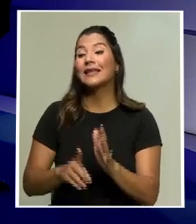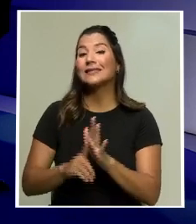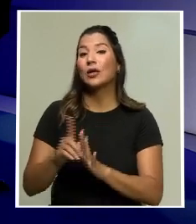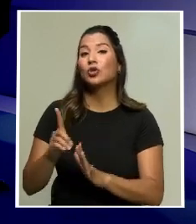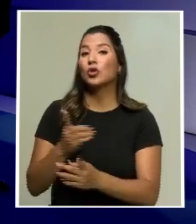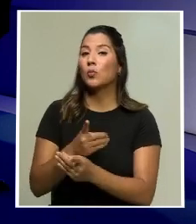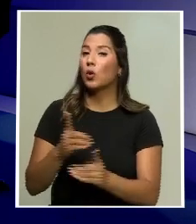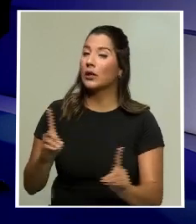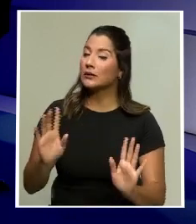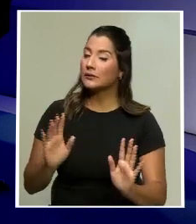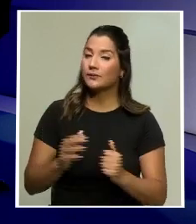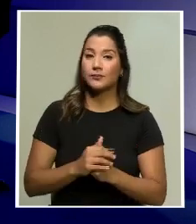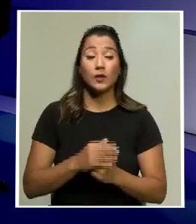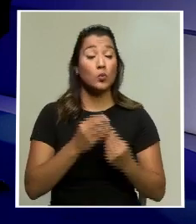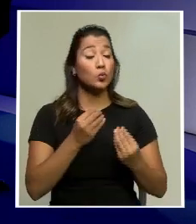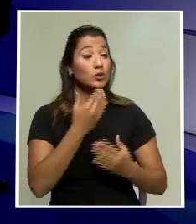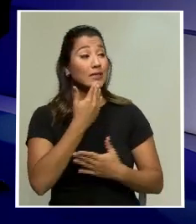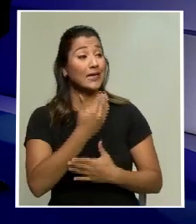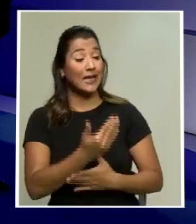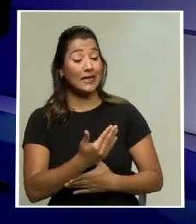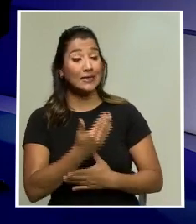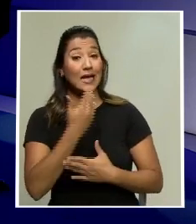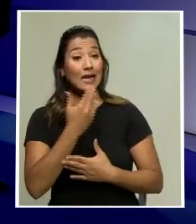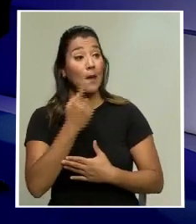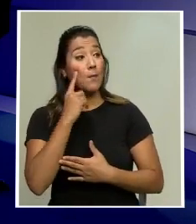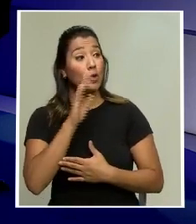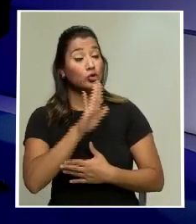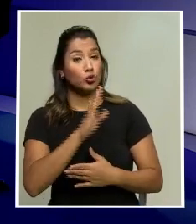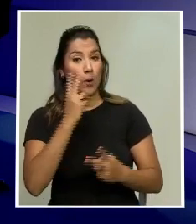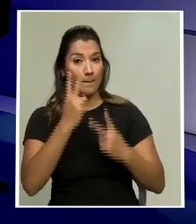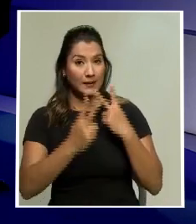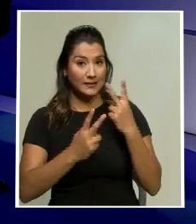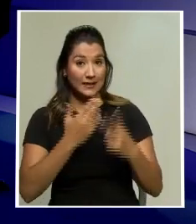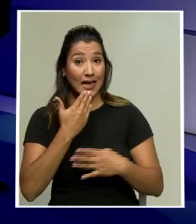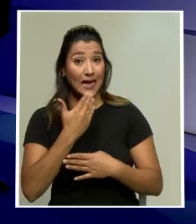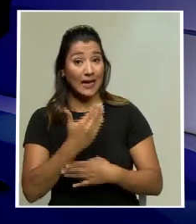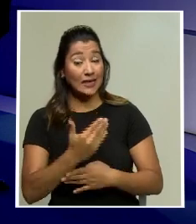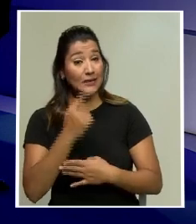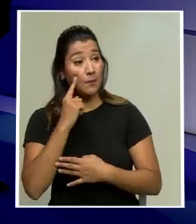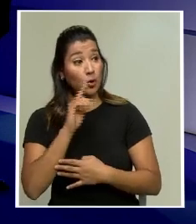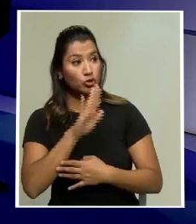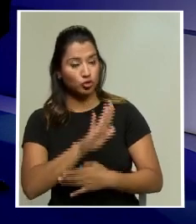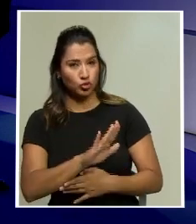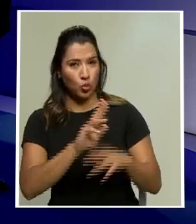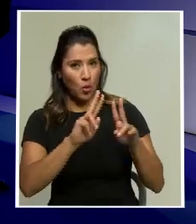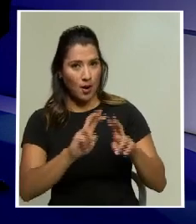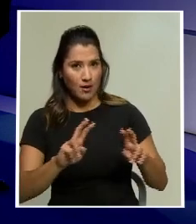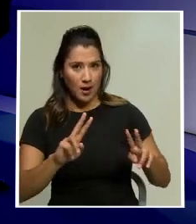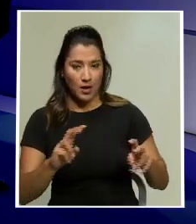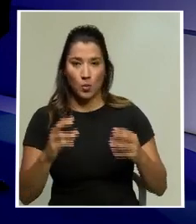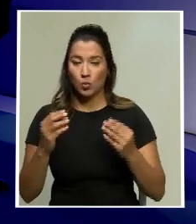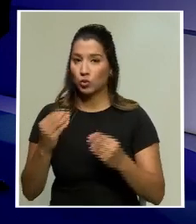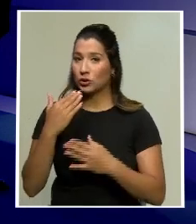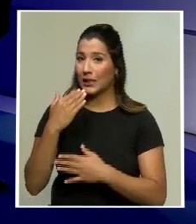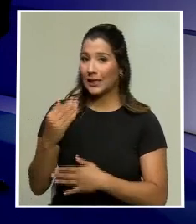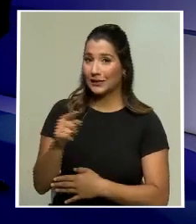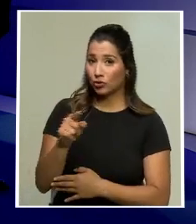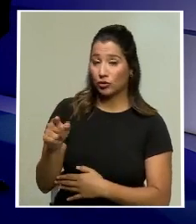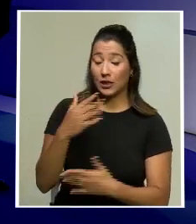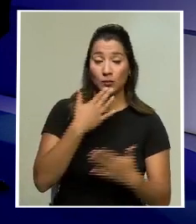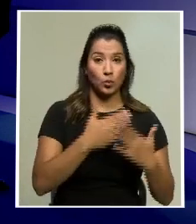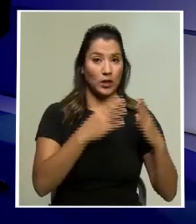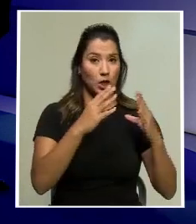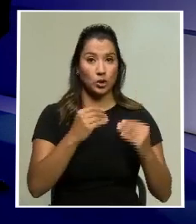Sebastián Baquerano, muchísimas gracias, Sebastián. Gracias por la visita, por prestarnos tu análisis. Muchas gracias a ustedes. Buenas